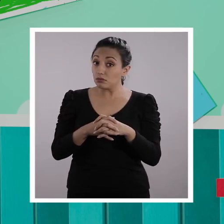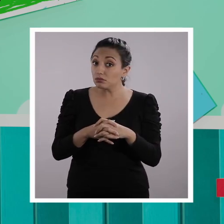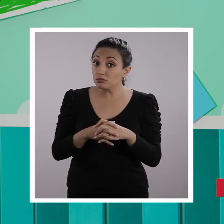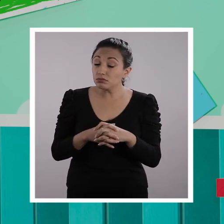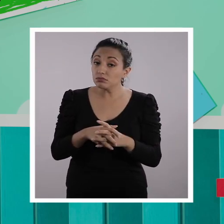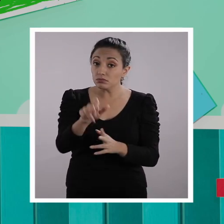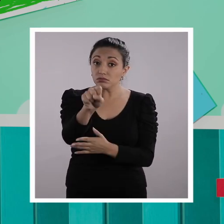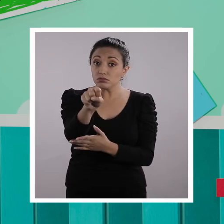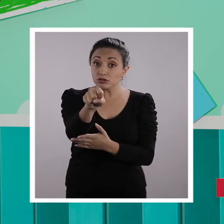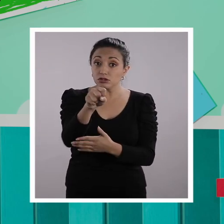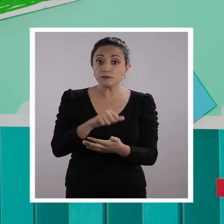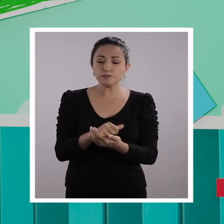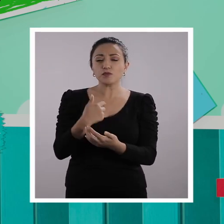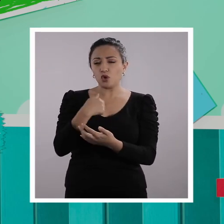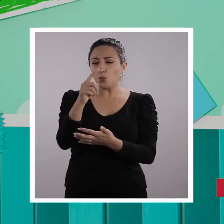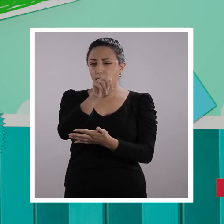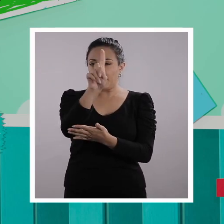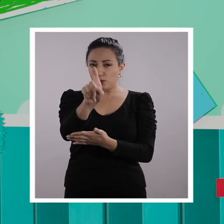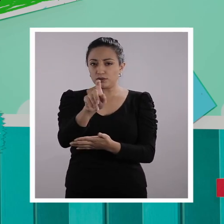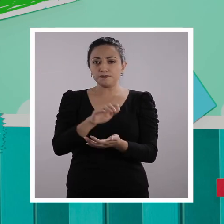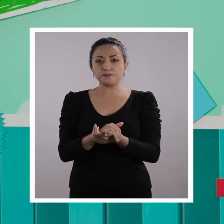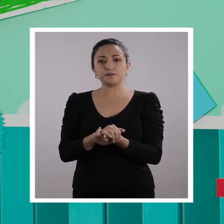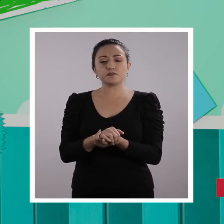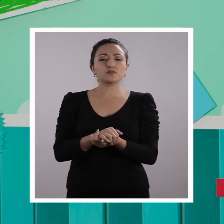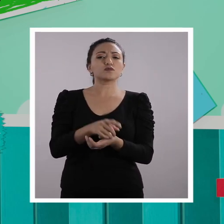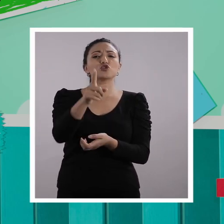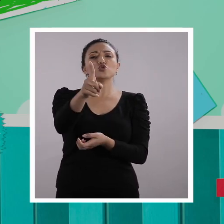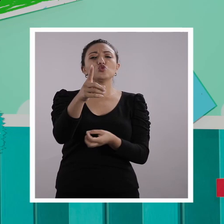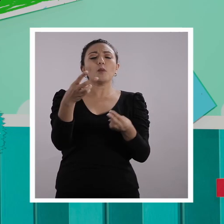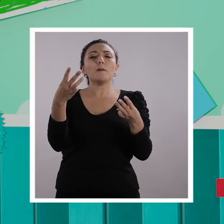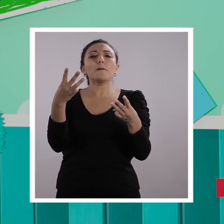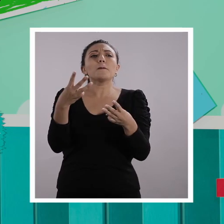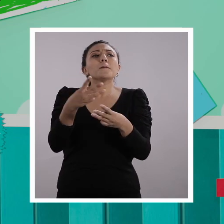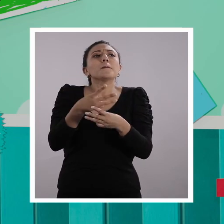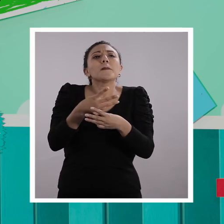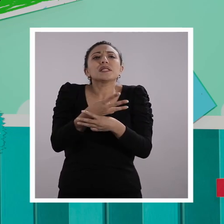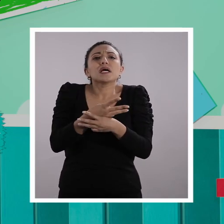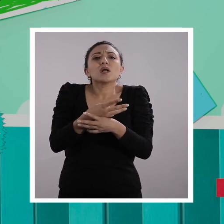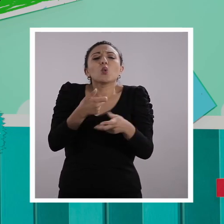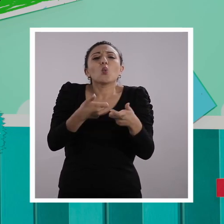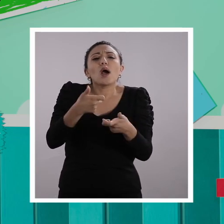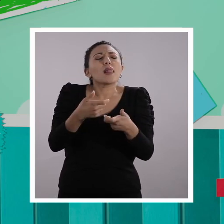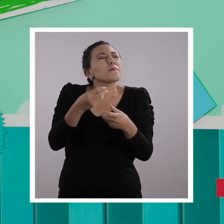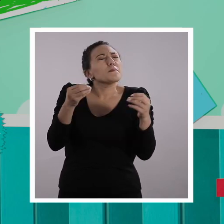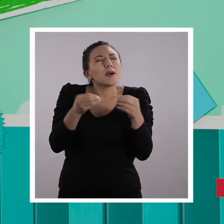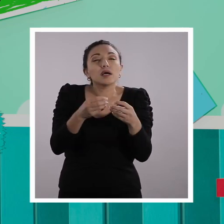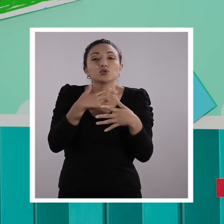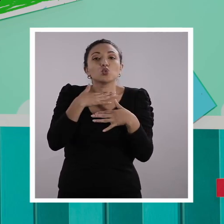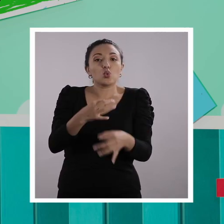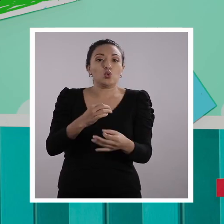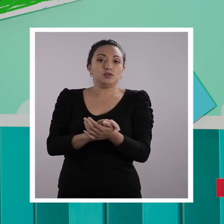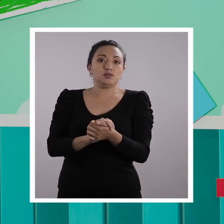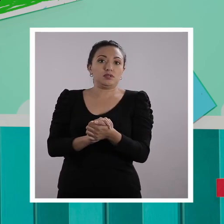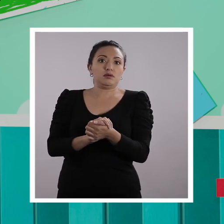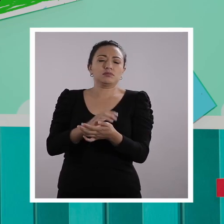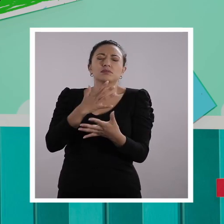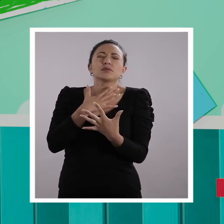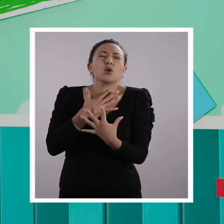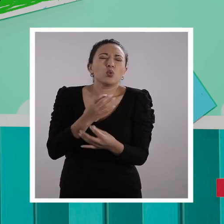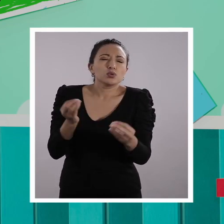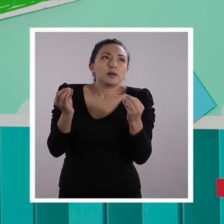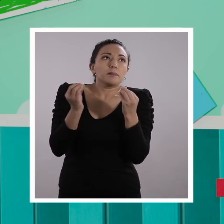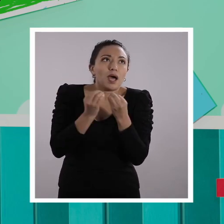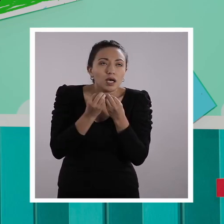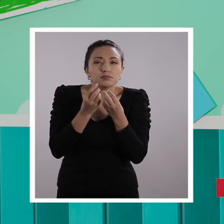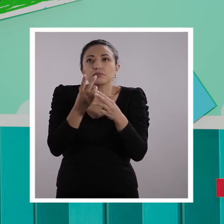y les quiero preguntar algo sobre eso cuál es la materia en el que ustedes vuelan con todas